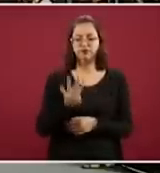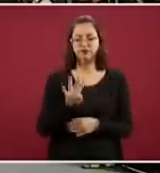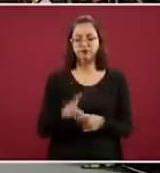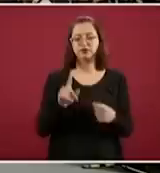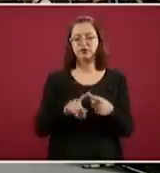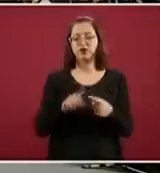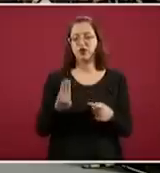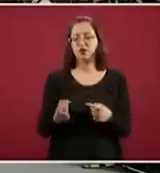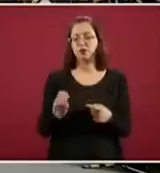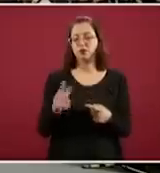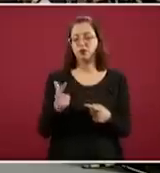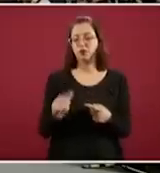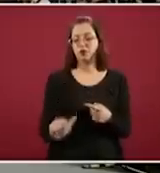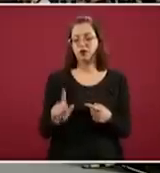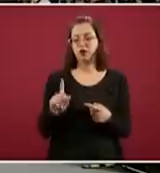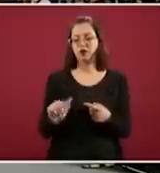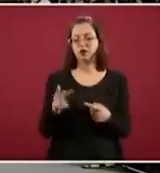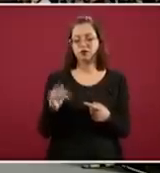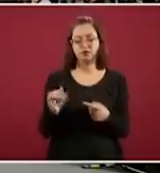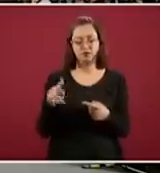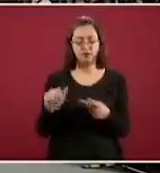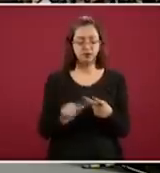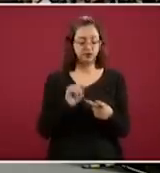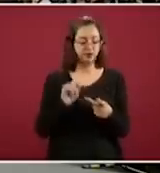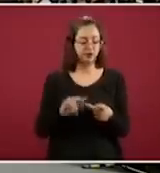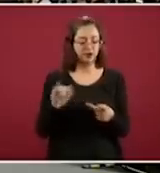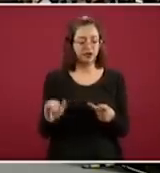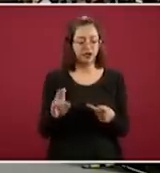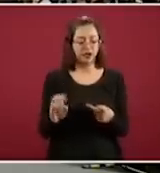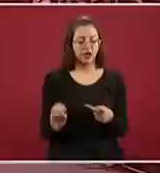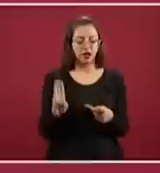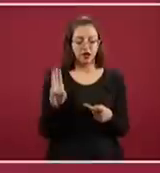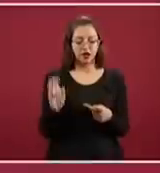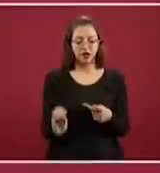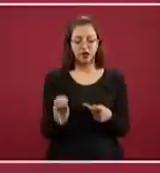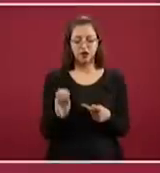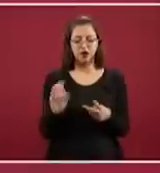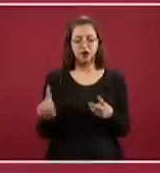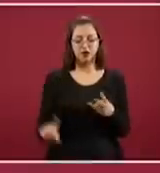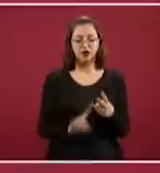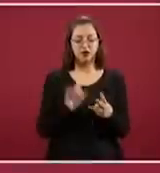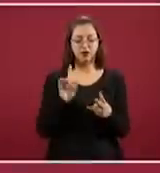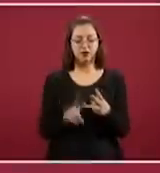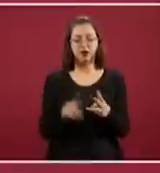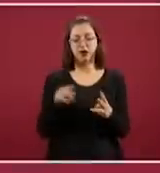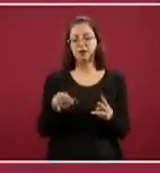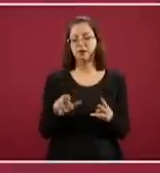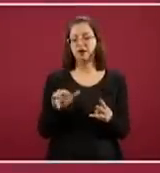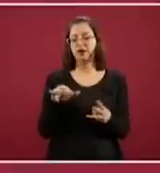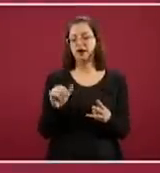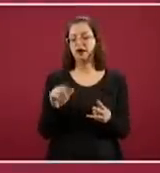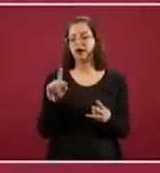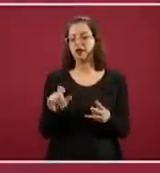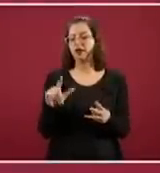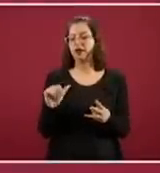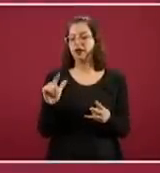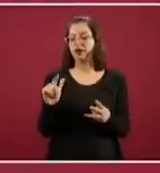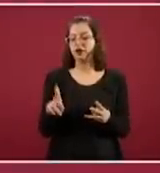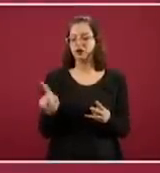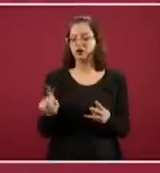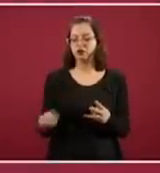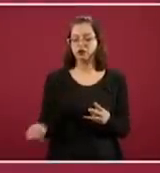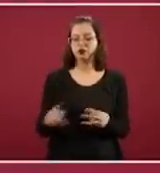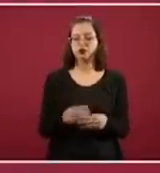Pilar de Pina Rabés, Jacobo Dayán Acetnaki y María de la Luz Domínguez